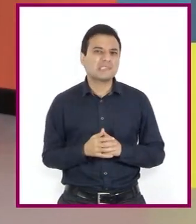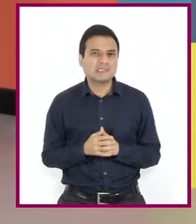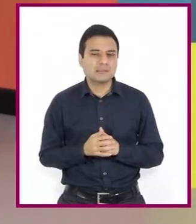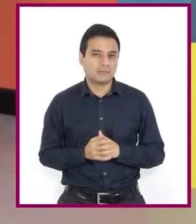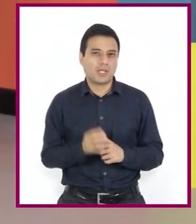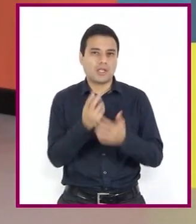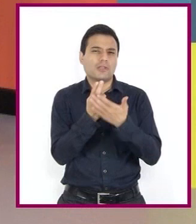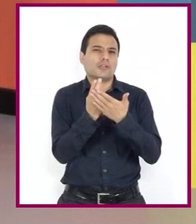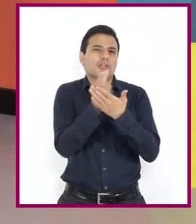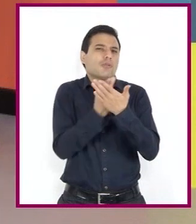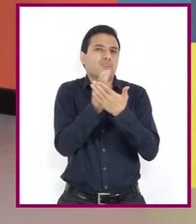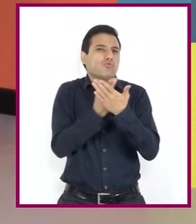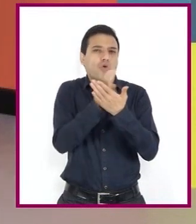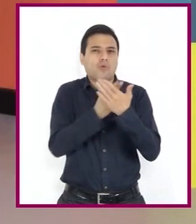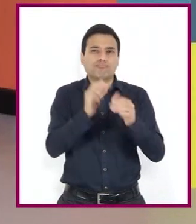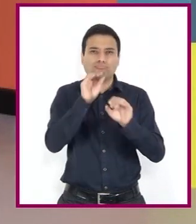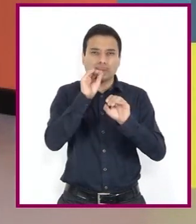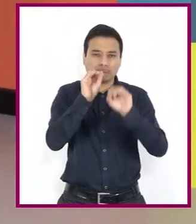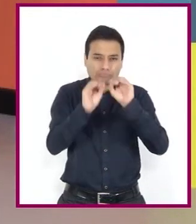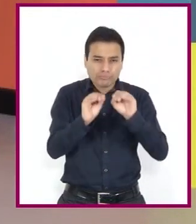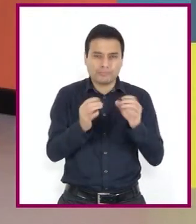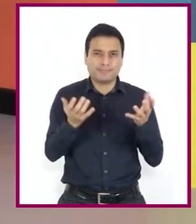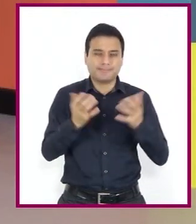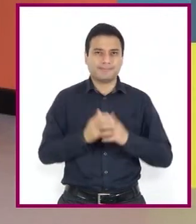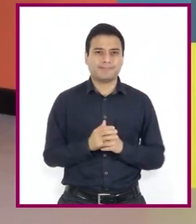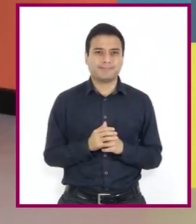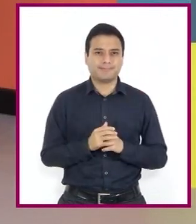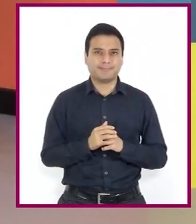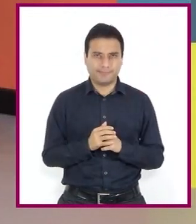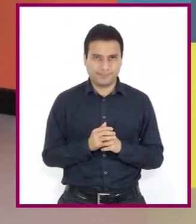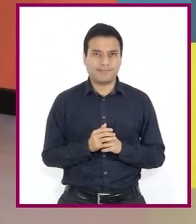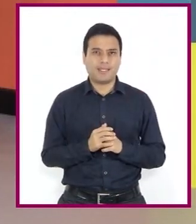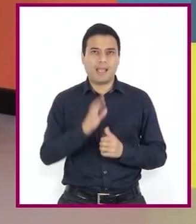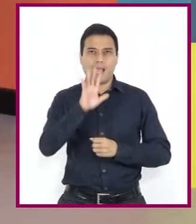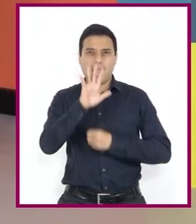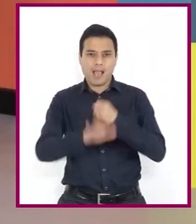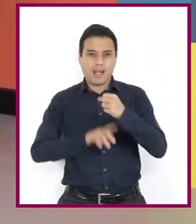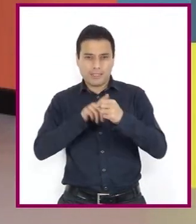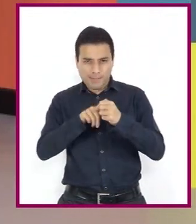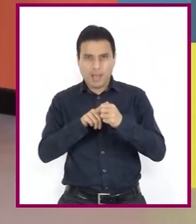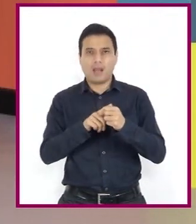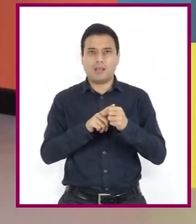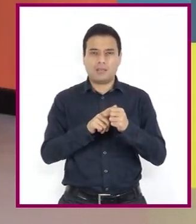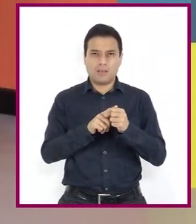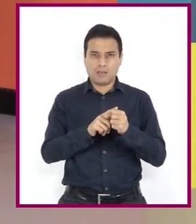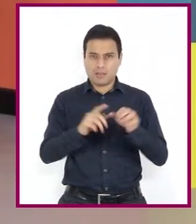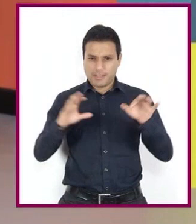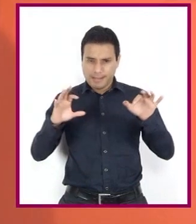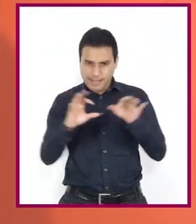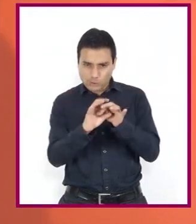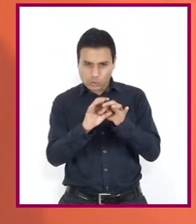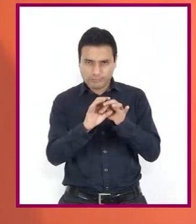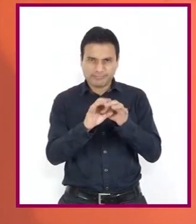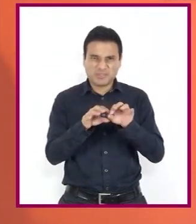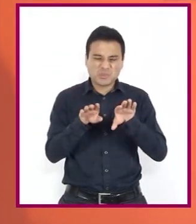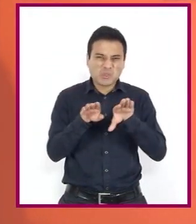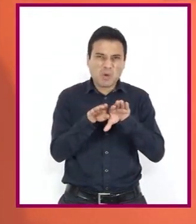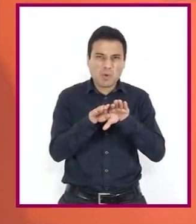que intenta mostrar las relaciones evolutivas entre las especies que tienen un ancestro en